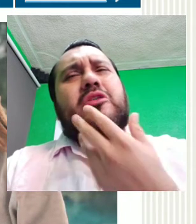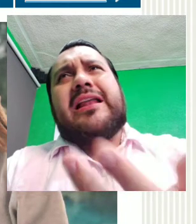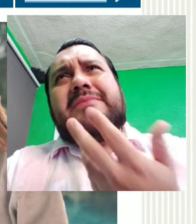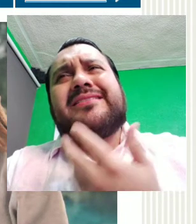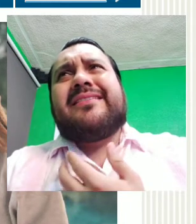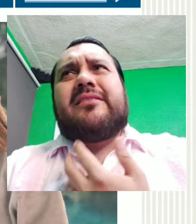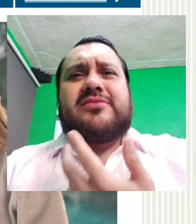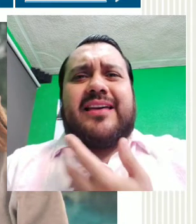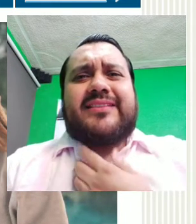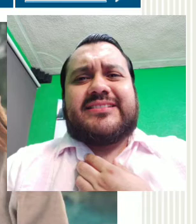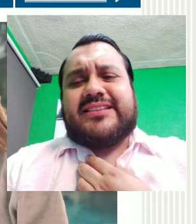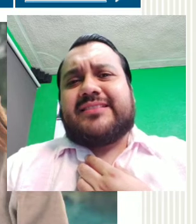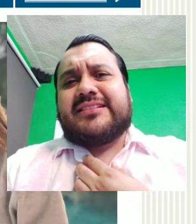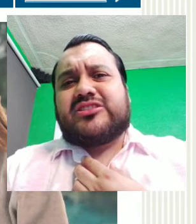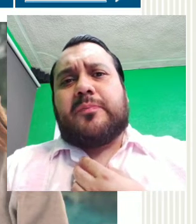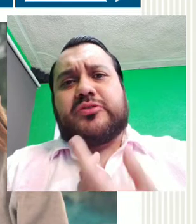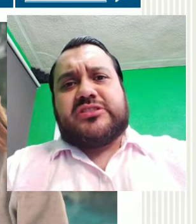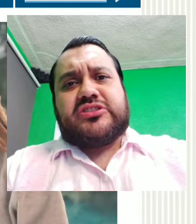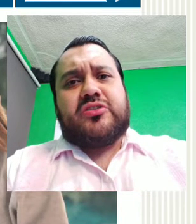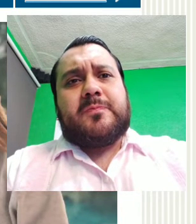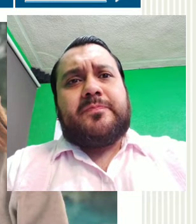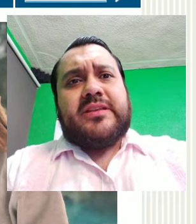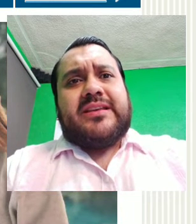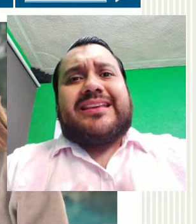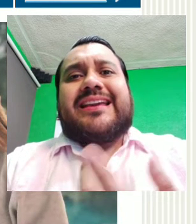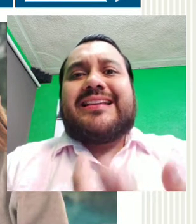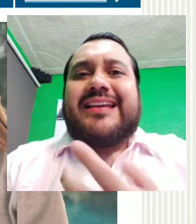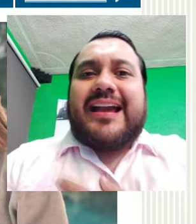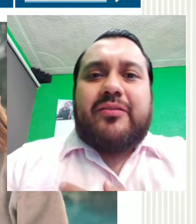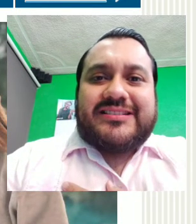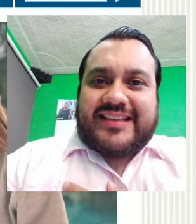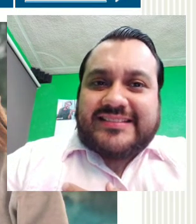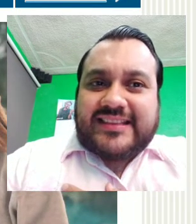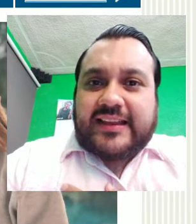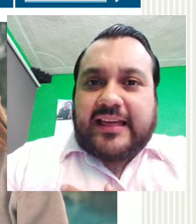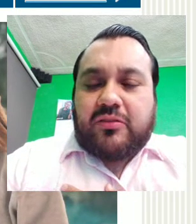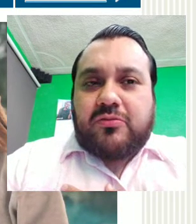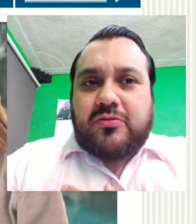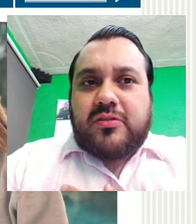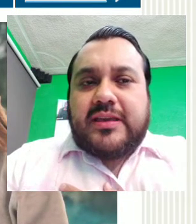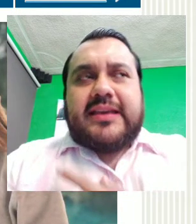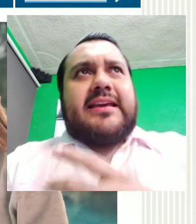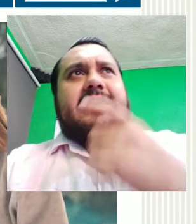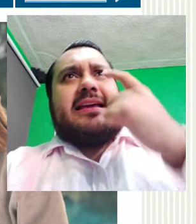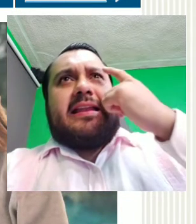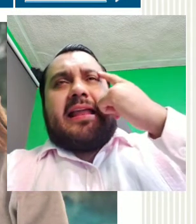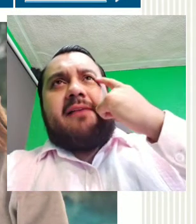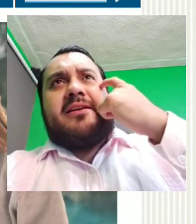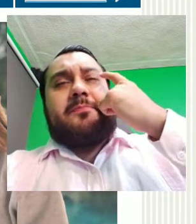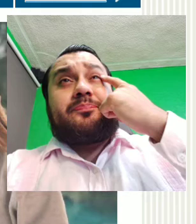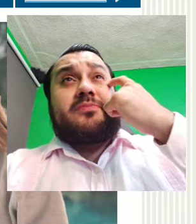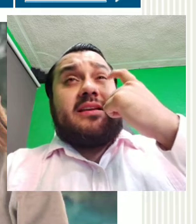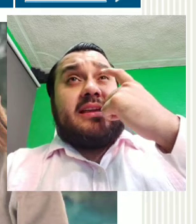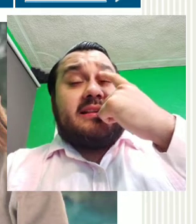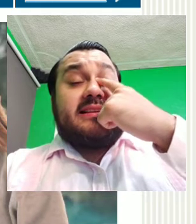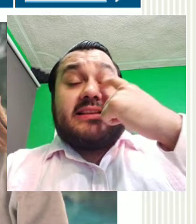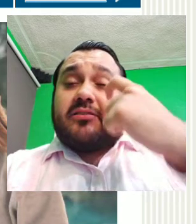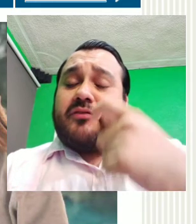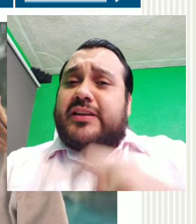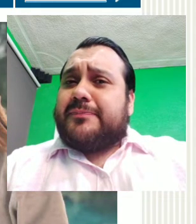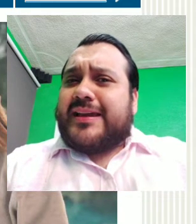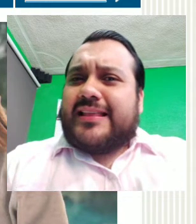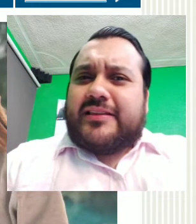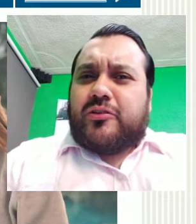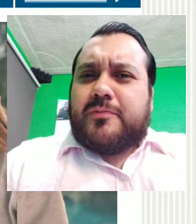moralmente derrotada se siente esta oposición que han llegado hasta este grado a ver en el